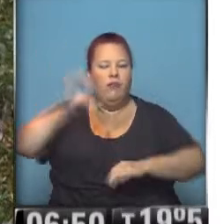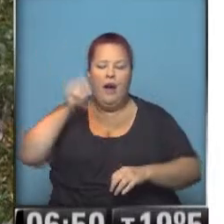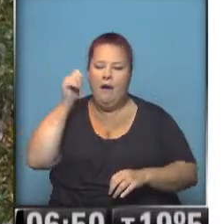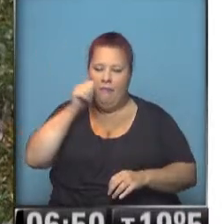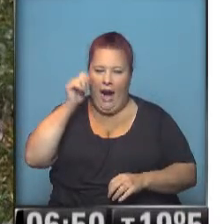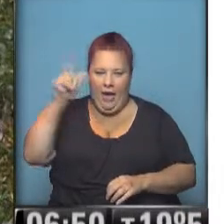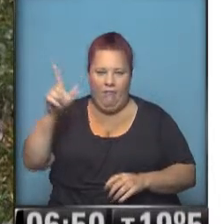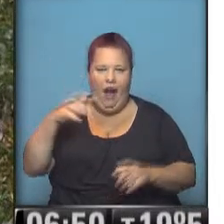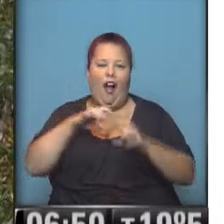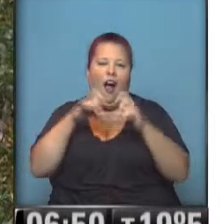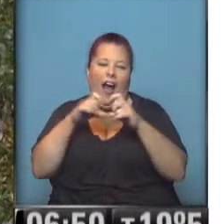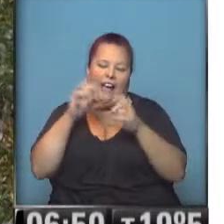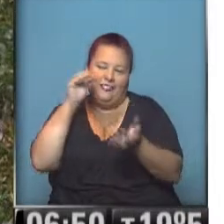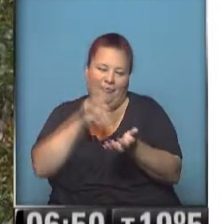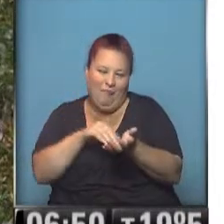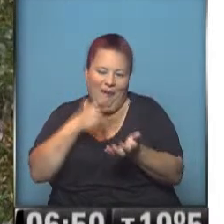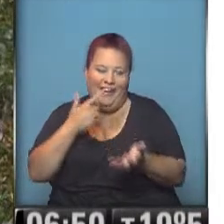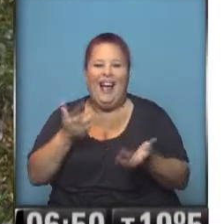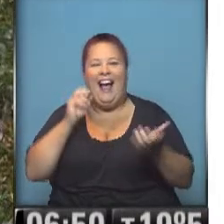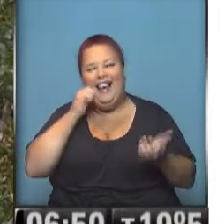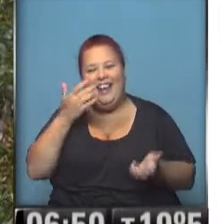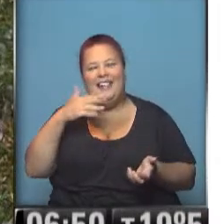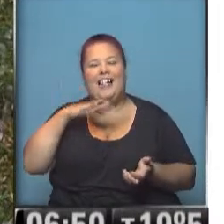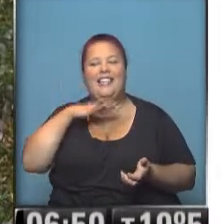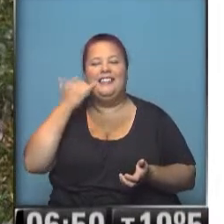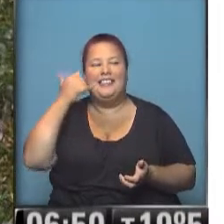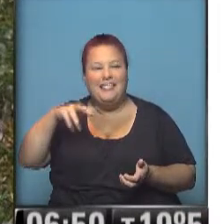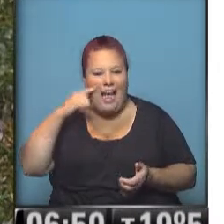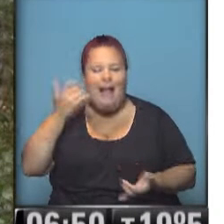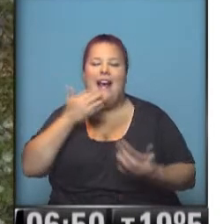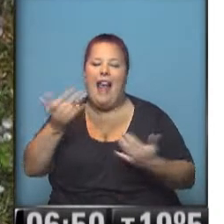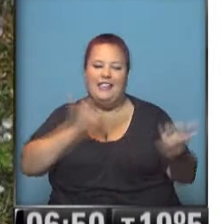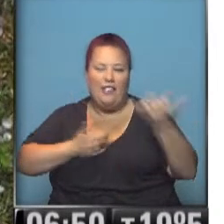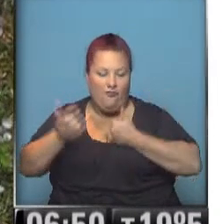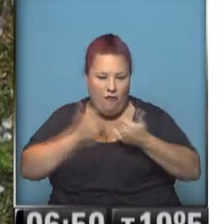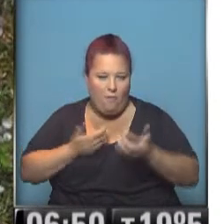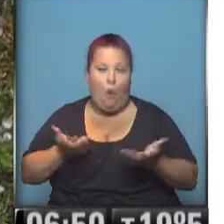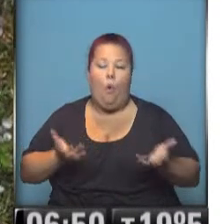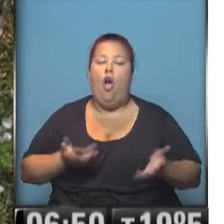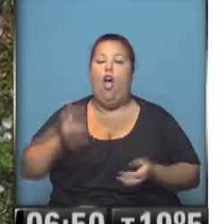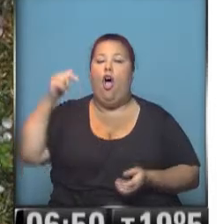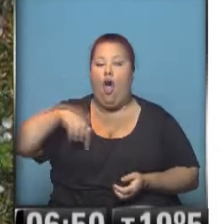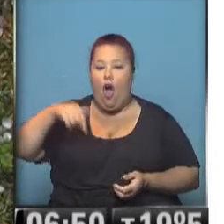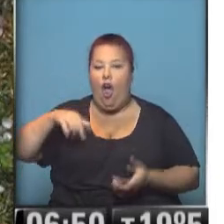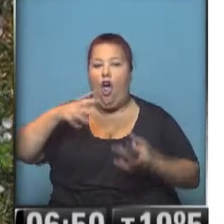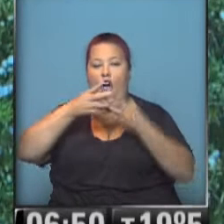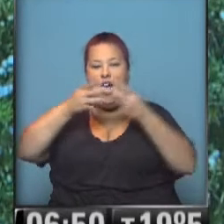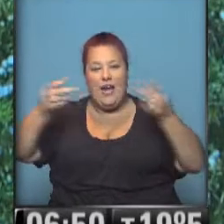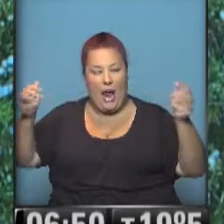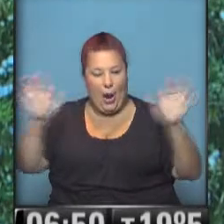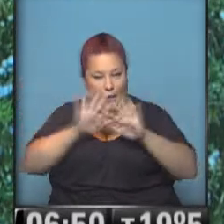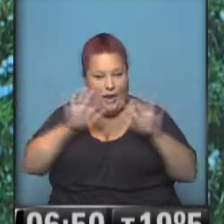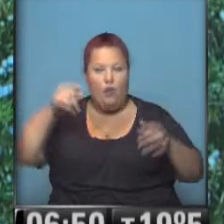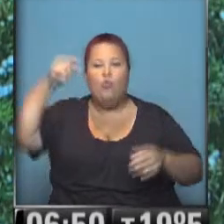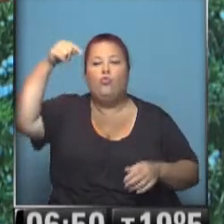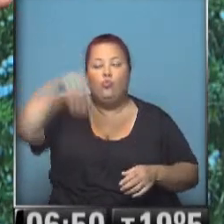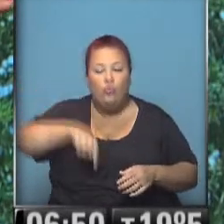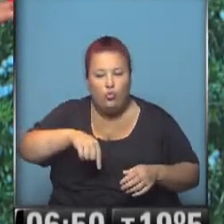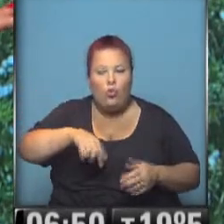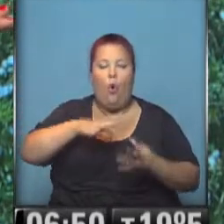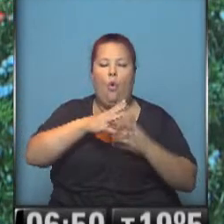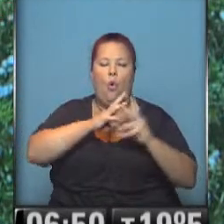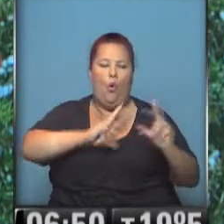con corazoncito incluido. Ay, Yami, querida, gracias por la información. Bueno, hoy tienen neblinas, ¿eh? El sur va a limpiar,